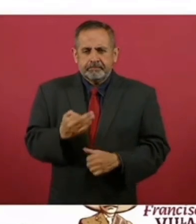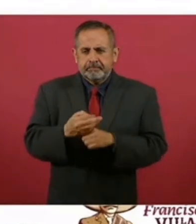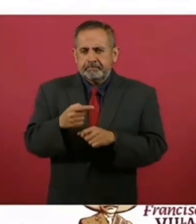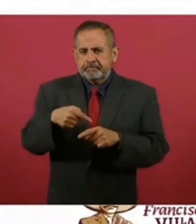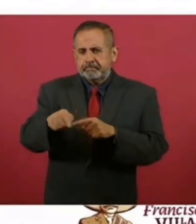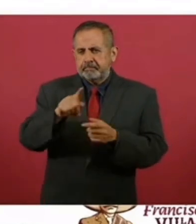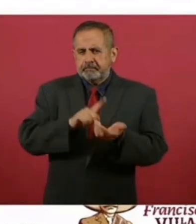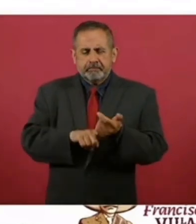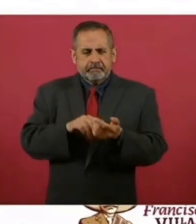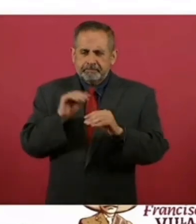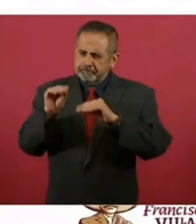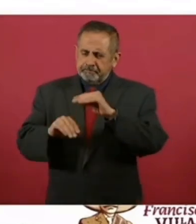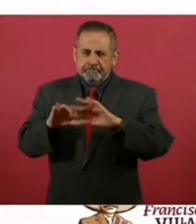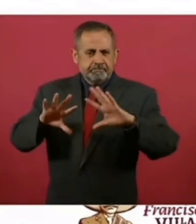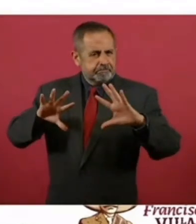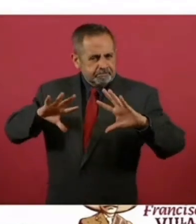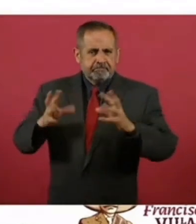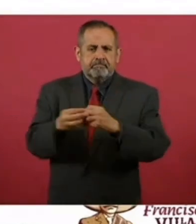cerca de 3,000